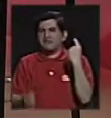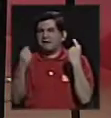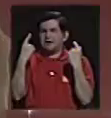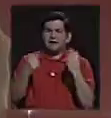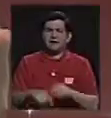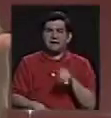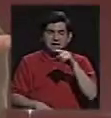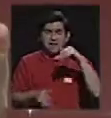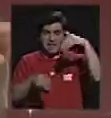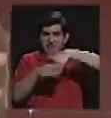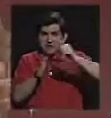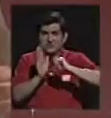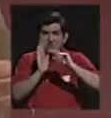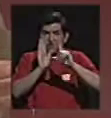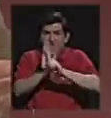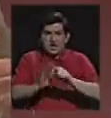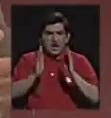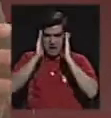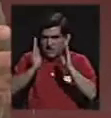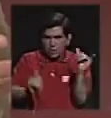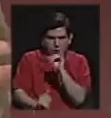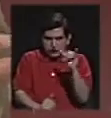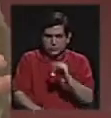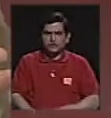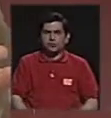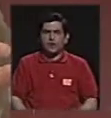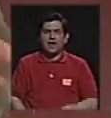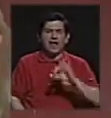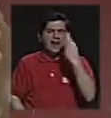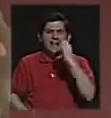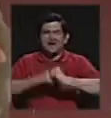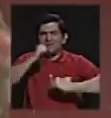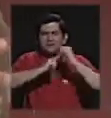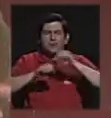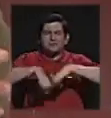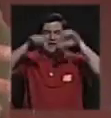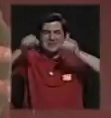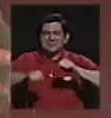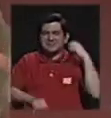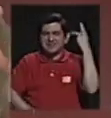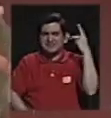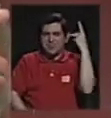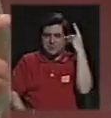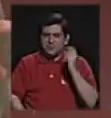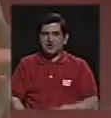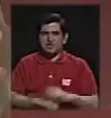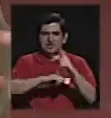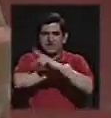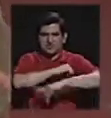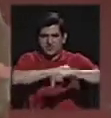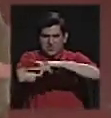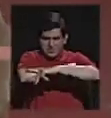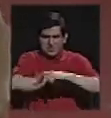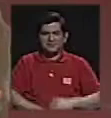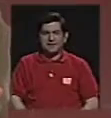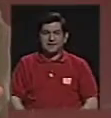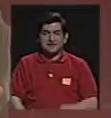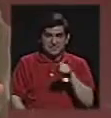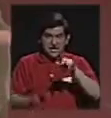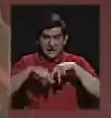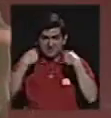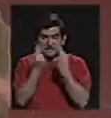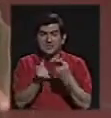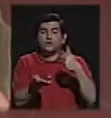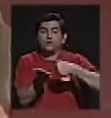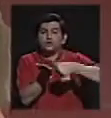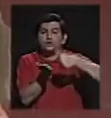Legislativa. Lo cual termina, por la forma en que está estructurado el sistema político partidario nuestro, esa dispersión en el voto para